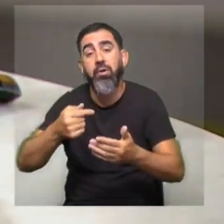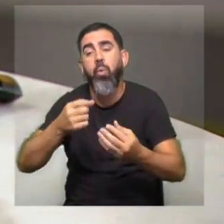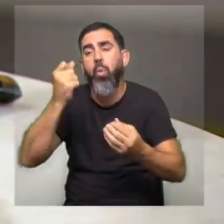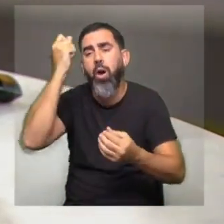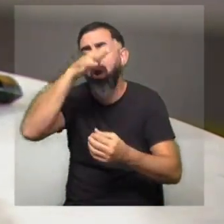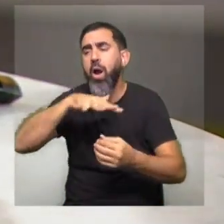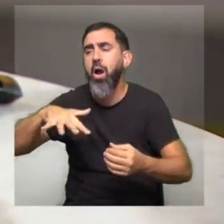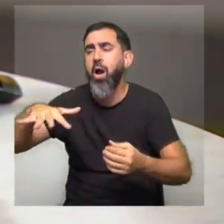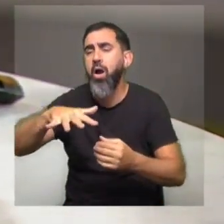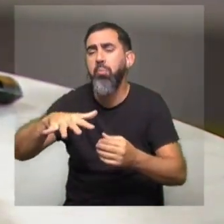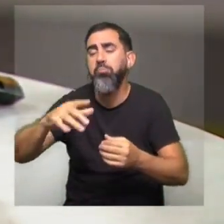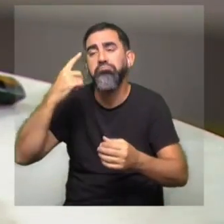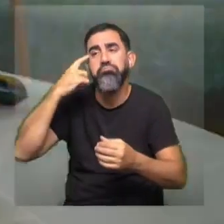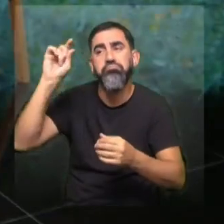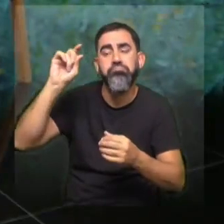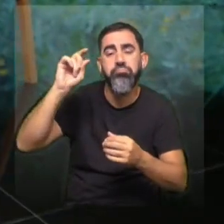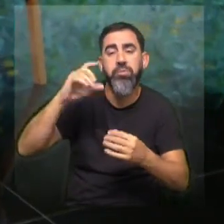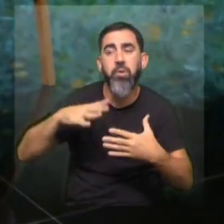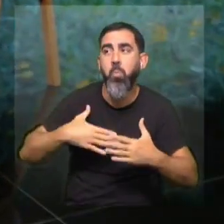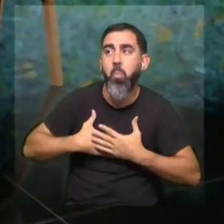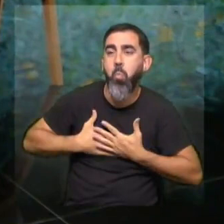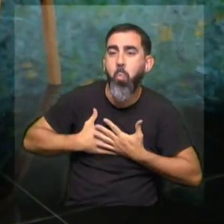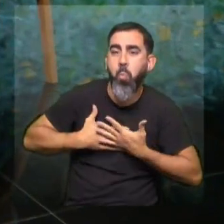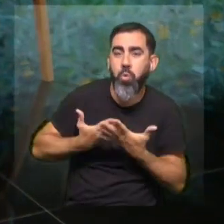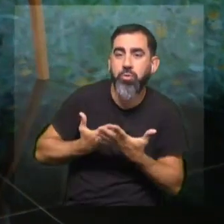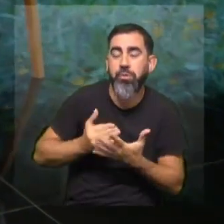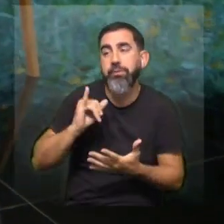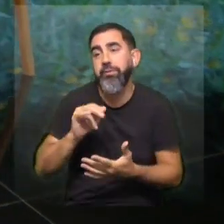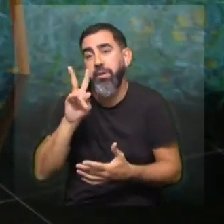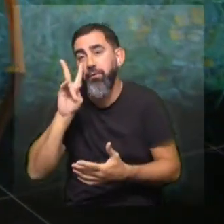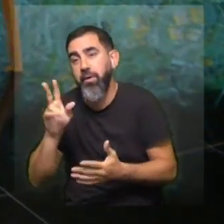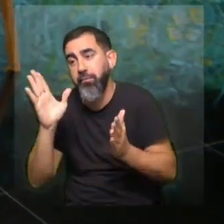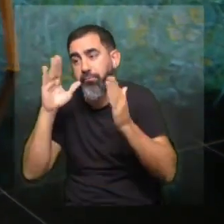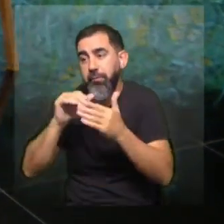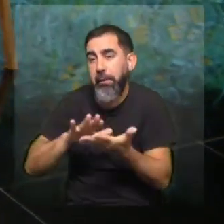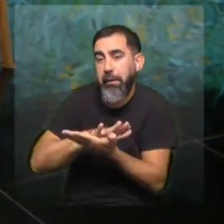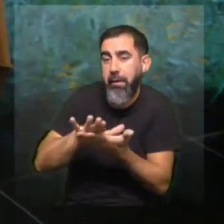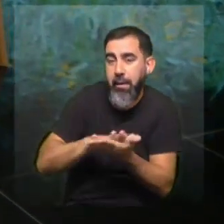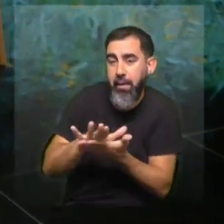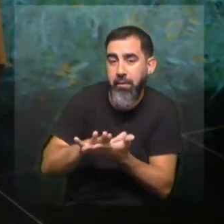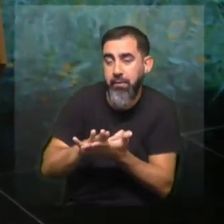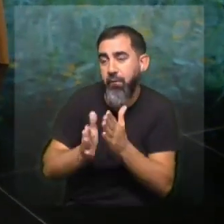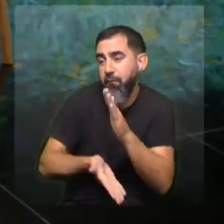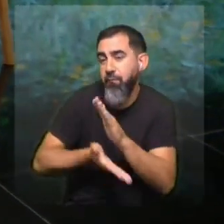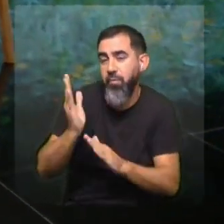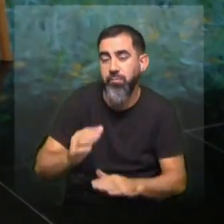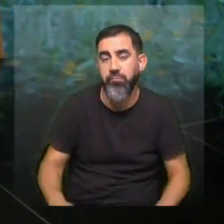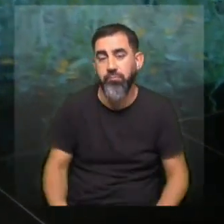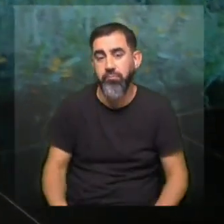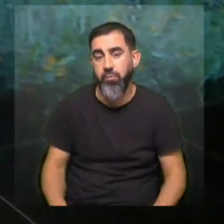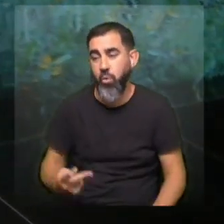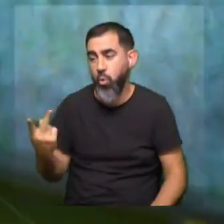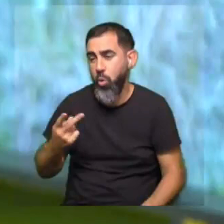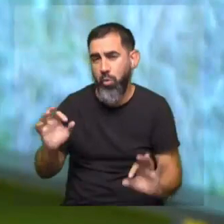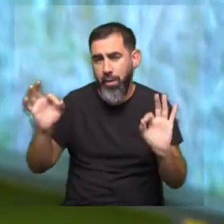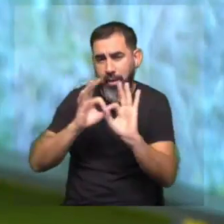tenemos que ir allá y bueno, con la emoción de que si vamos a ver lo que sea, que tengamos que ver, vamos. Ninguno de los dos tiene